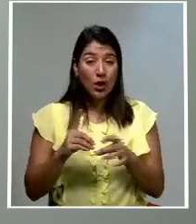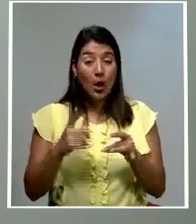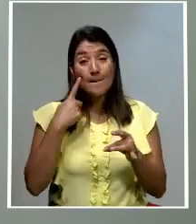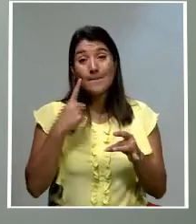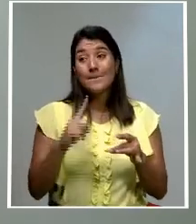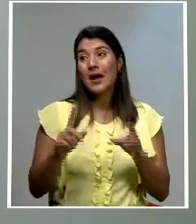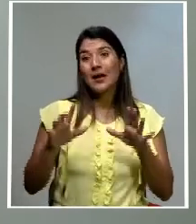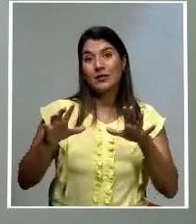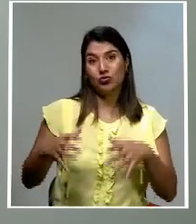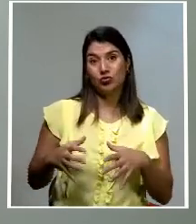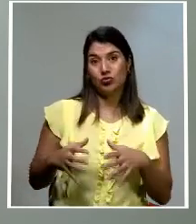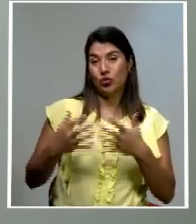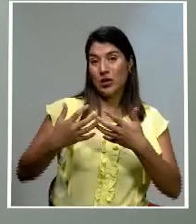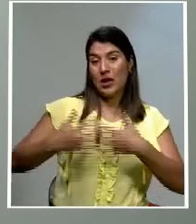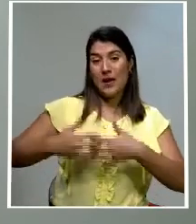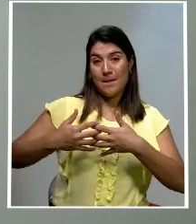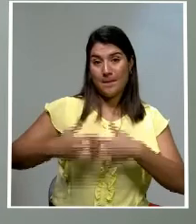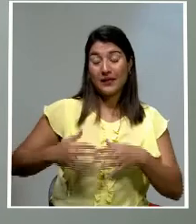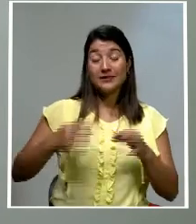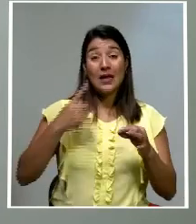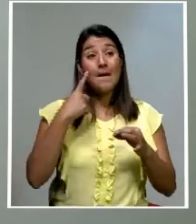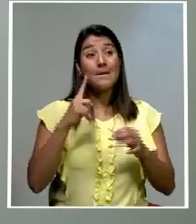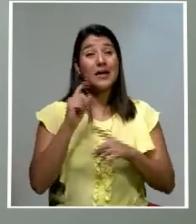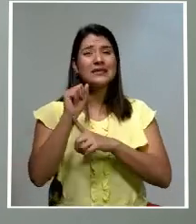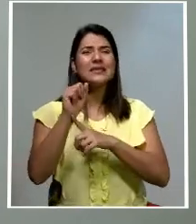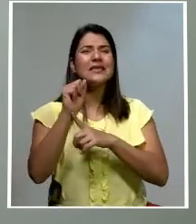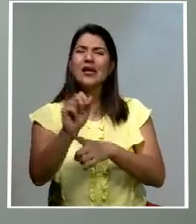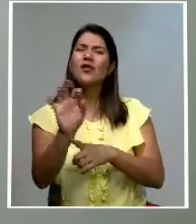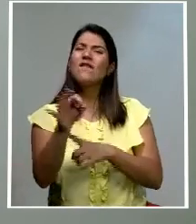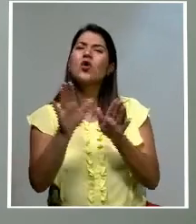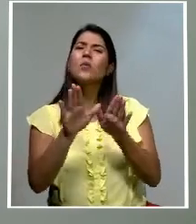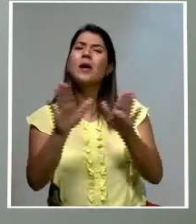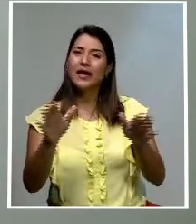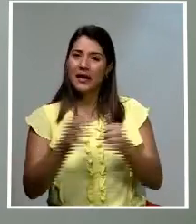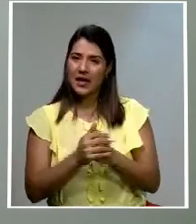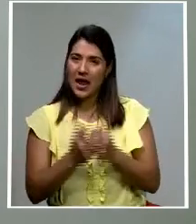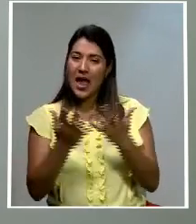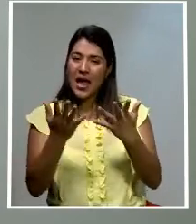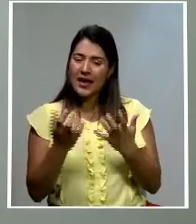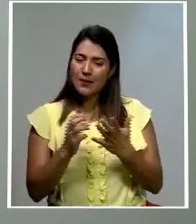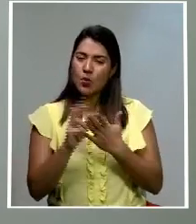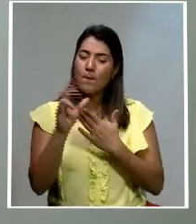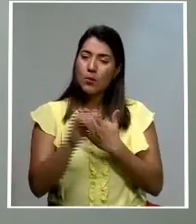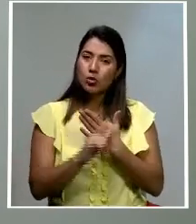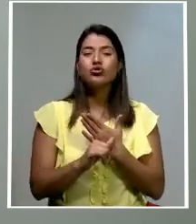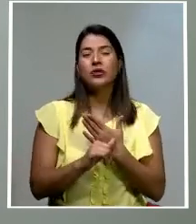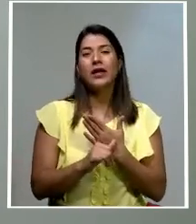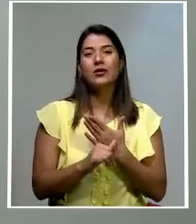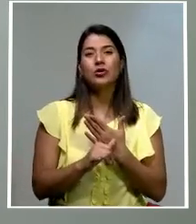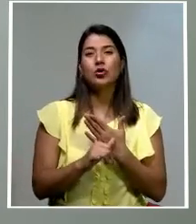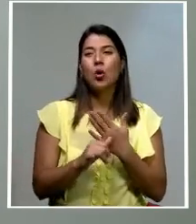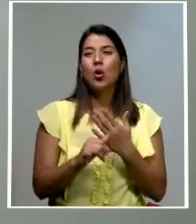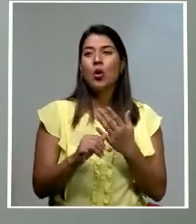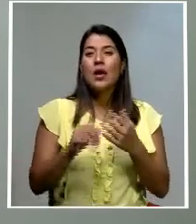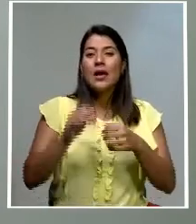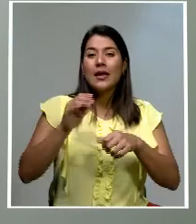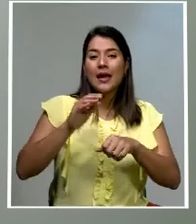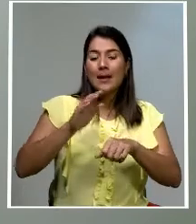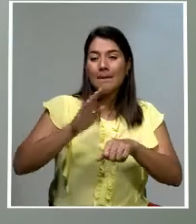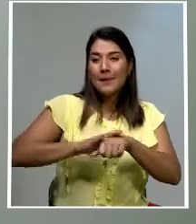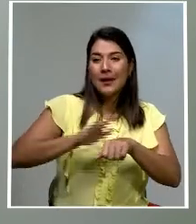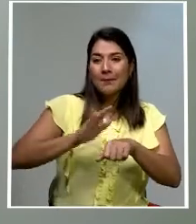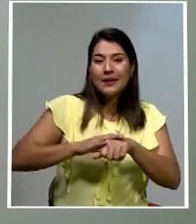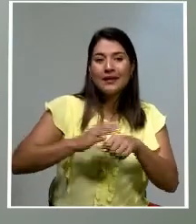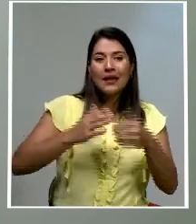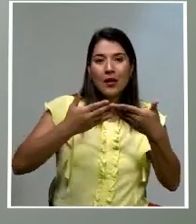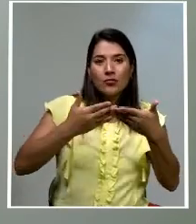las cámaras, para los sindicatos en general, que sea un texto grande en cuanto al contenido,